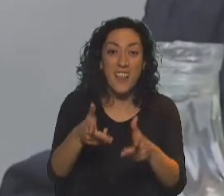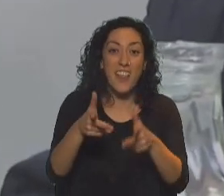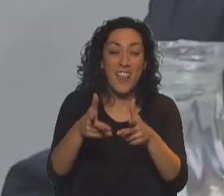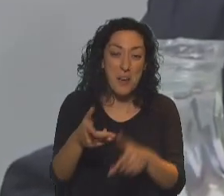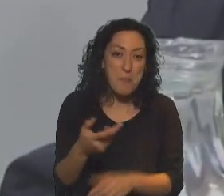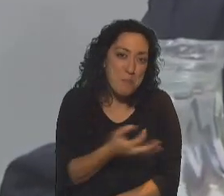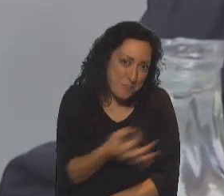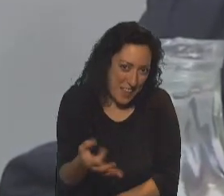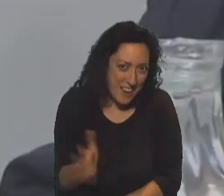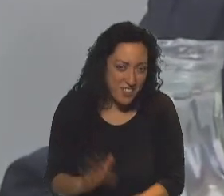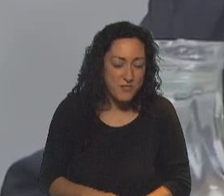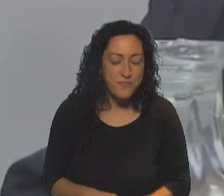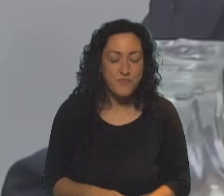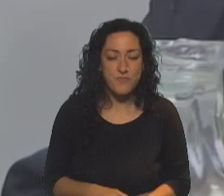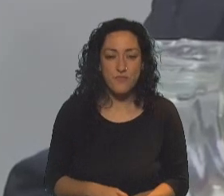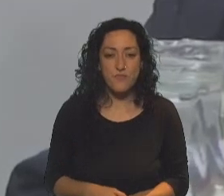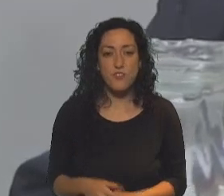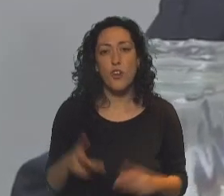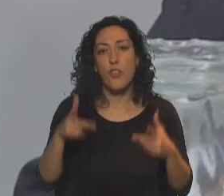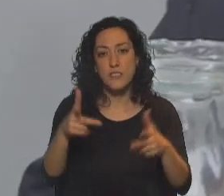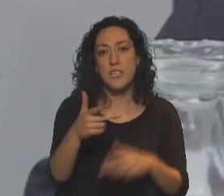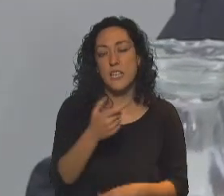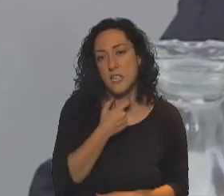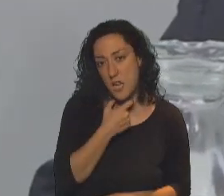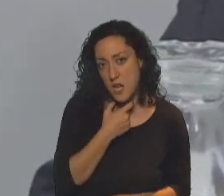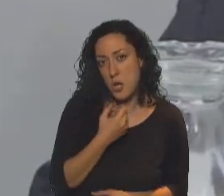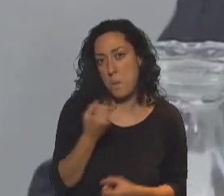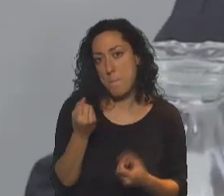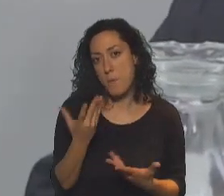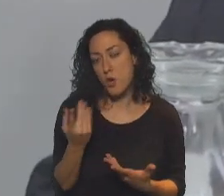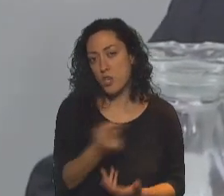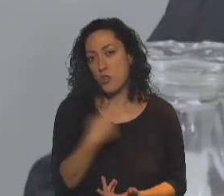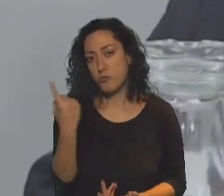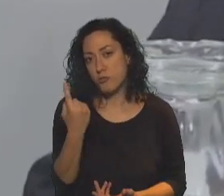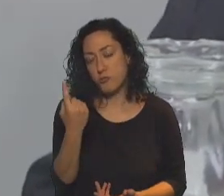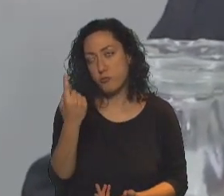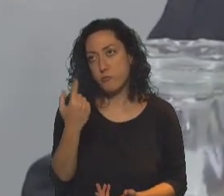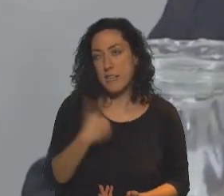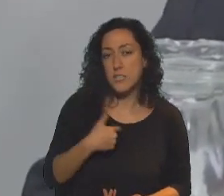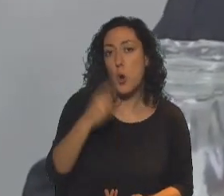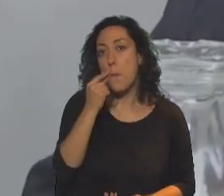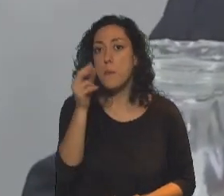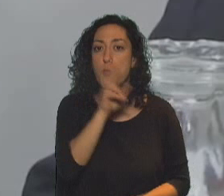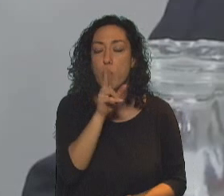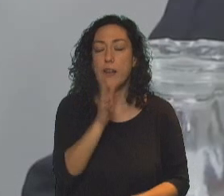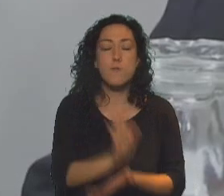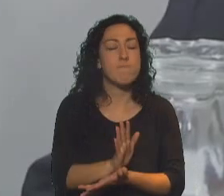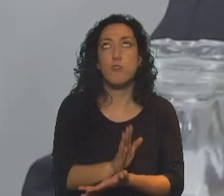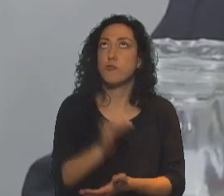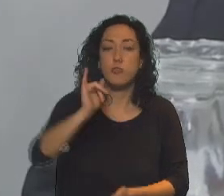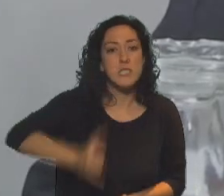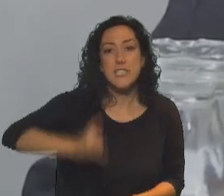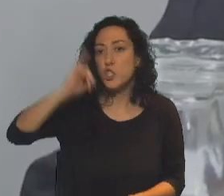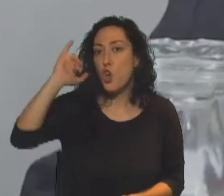esto a colación, porque creo que tenemos la obligación, los argentinos y las argentinas,